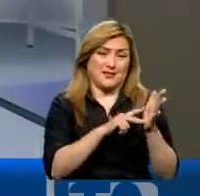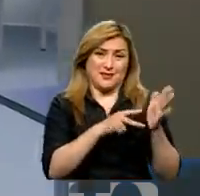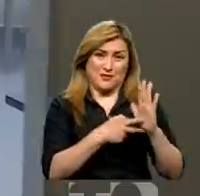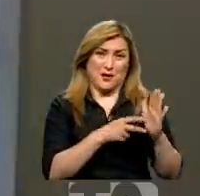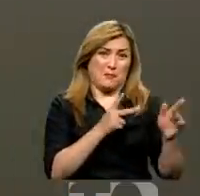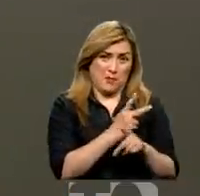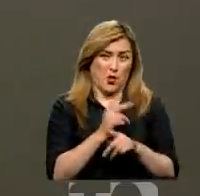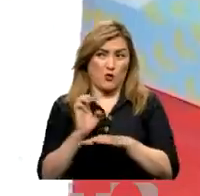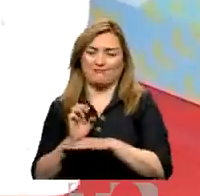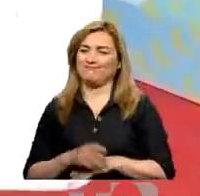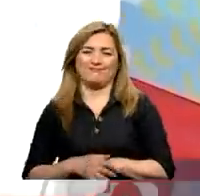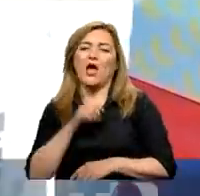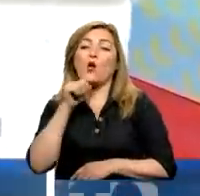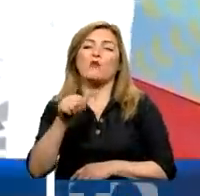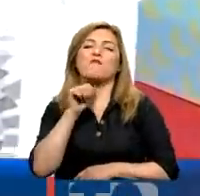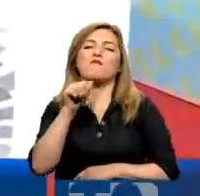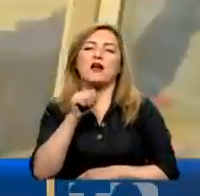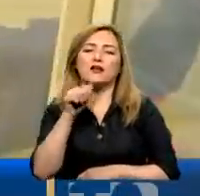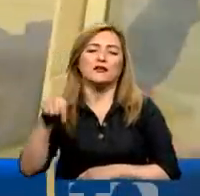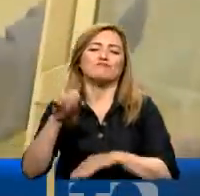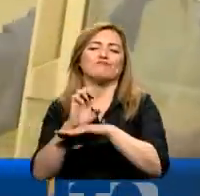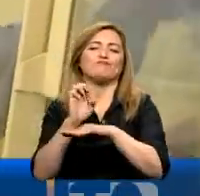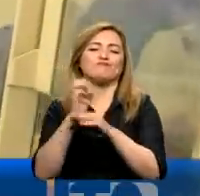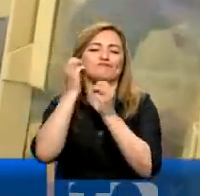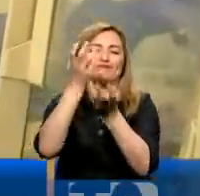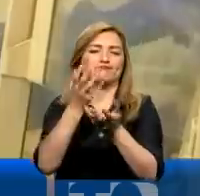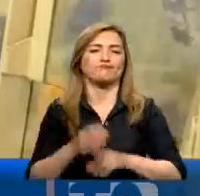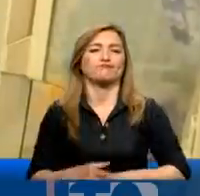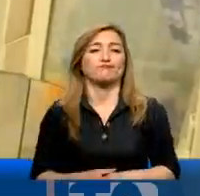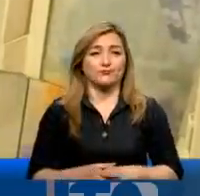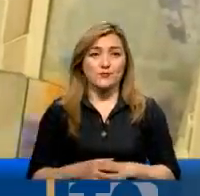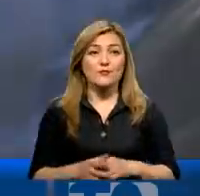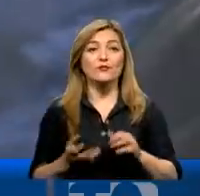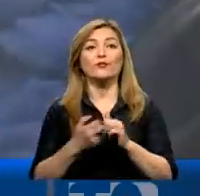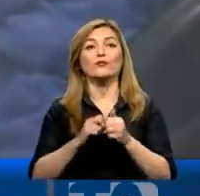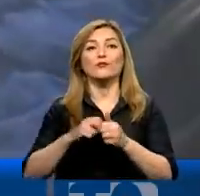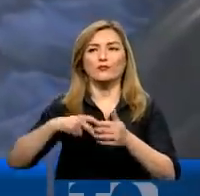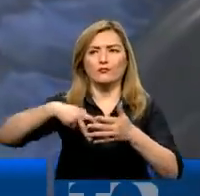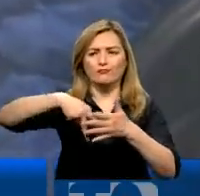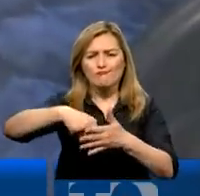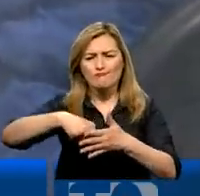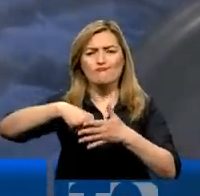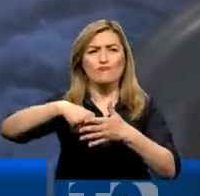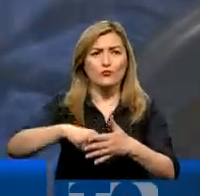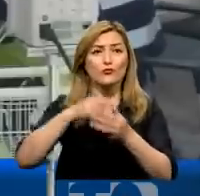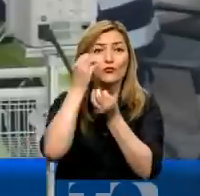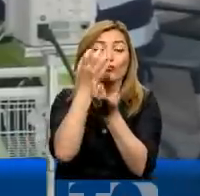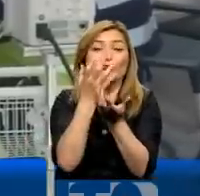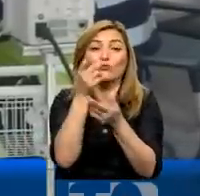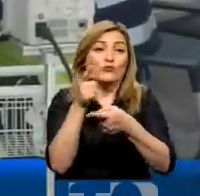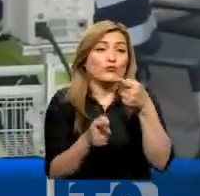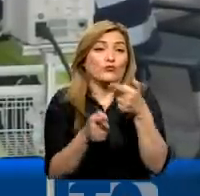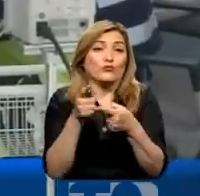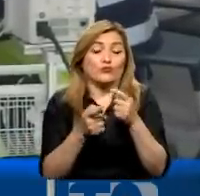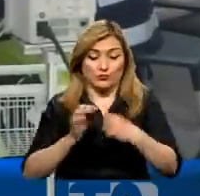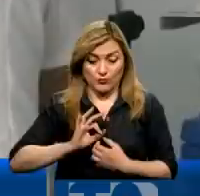publicación de cifras ha presentado una serie de represamientos que no han permitido conocer a tiempo el escenario que se enfrenta. Y en una pandemia como